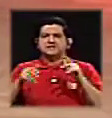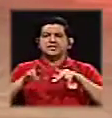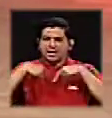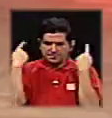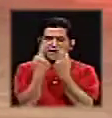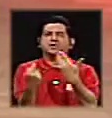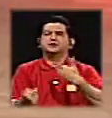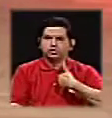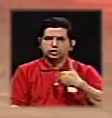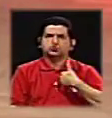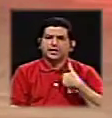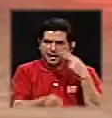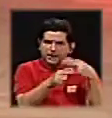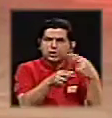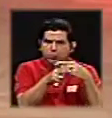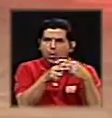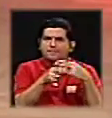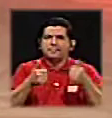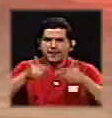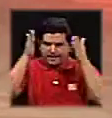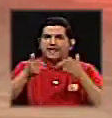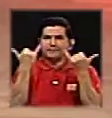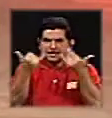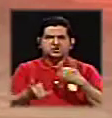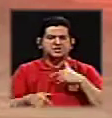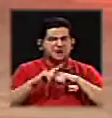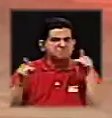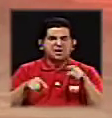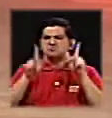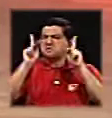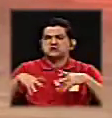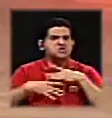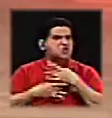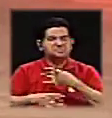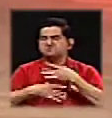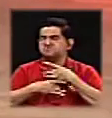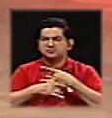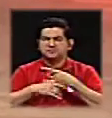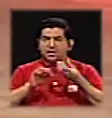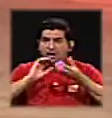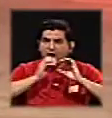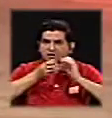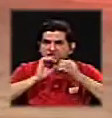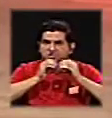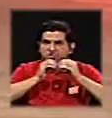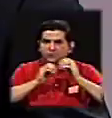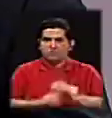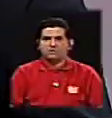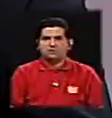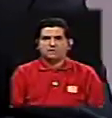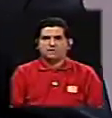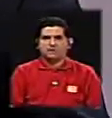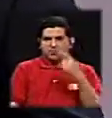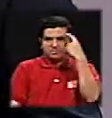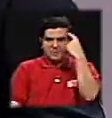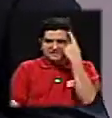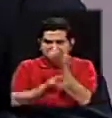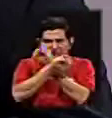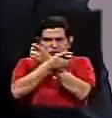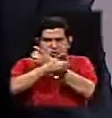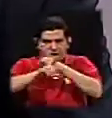tienen nombre, tienen candidatos, no los están atrayendo. Este dato es, para una